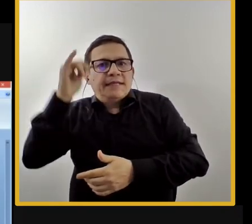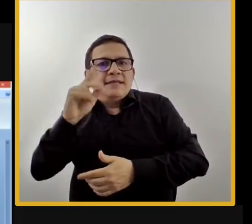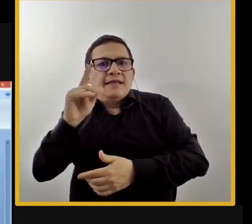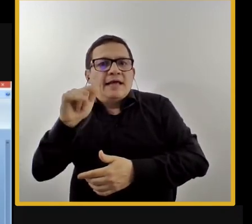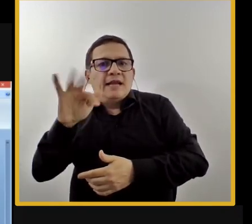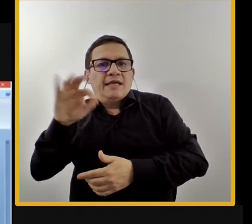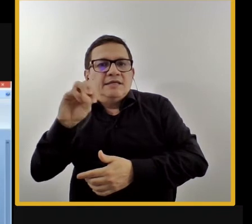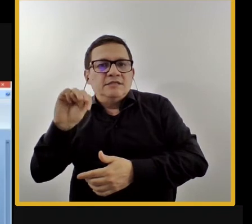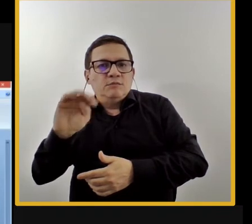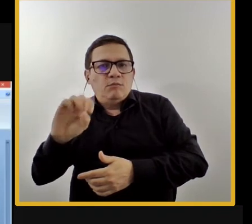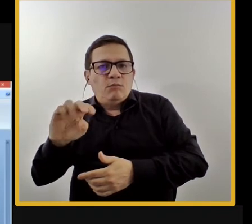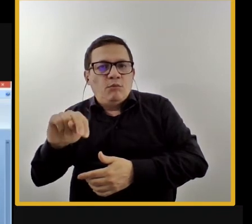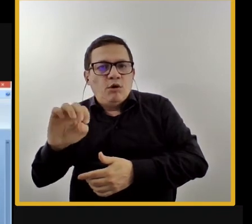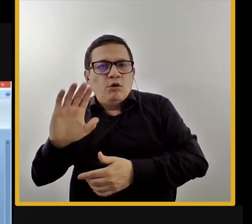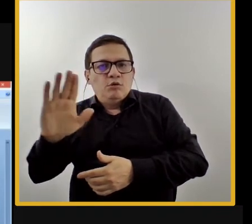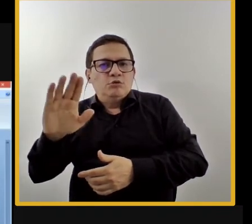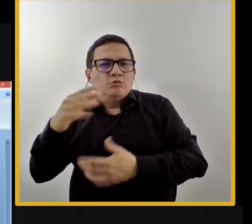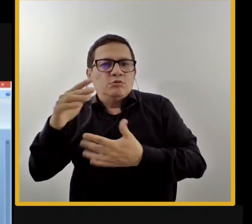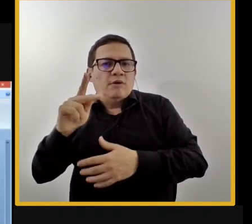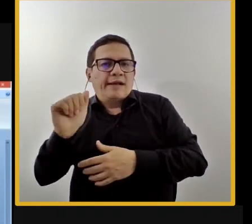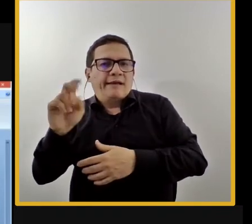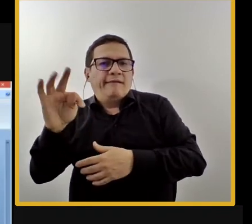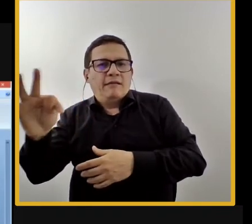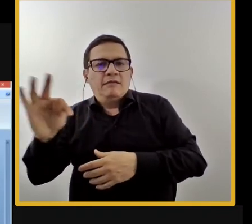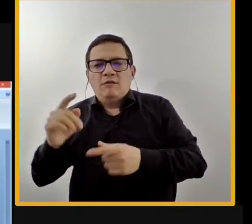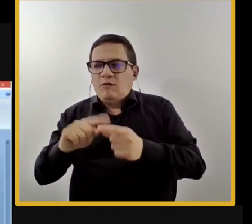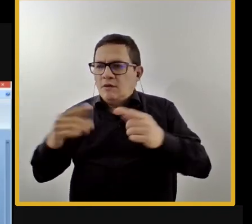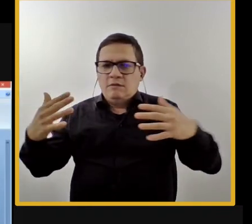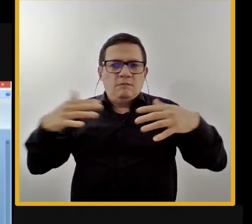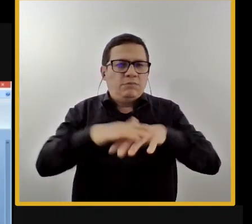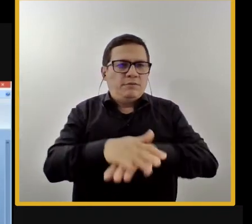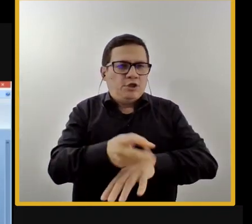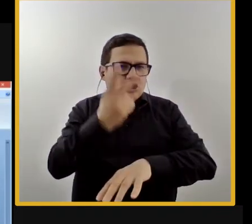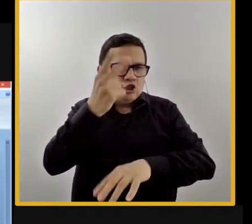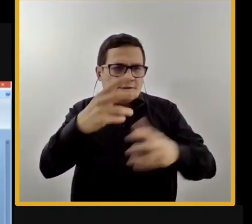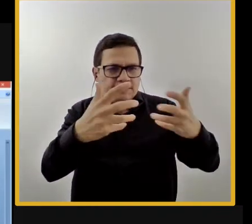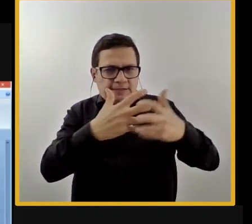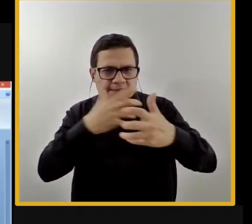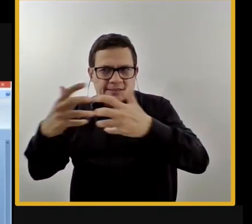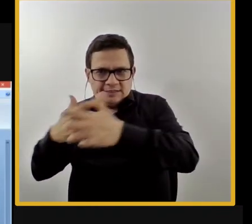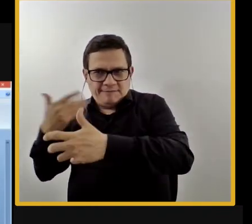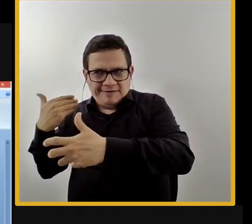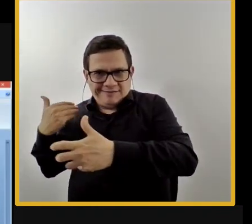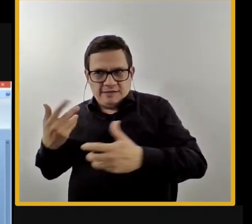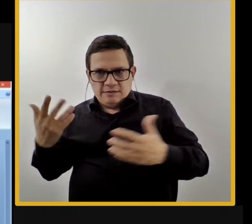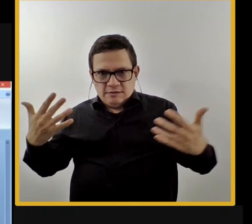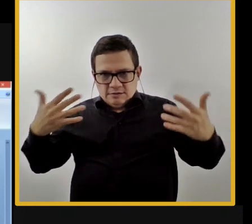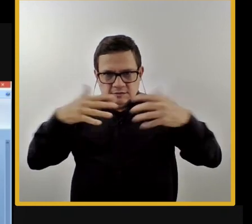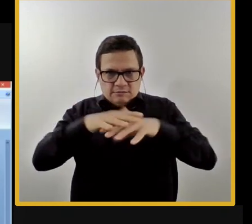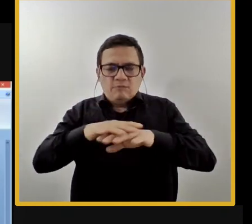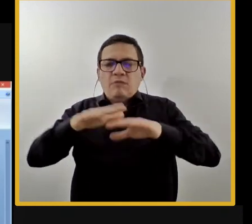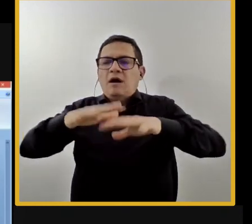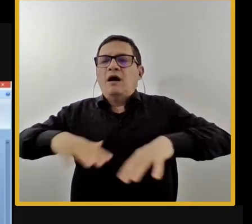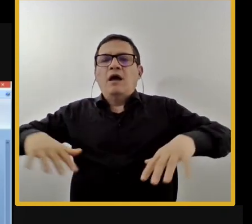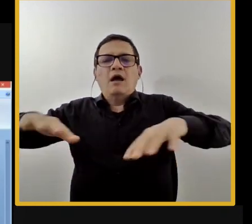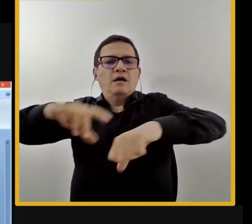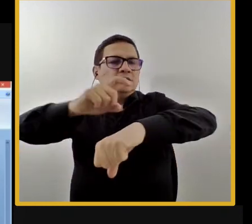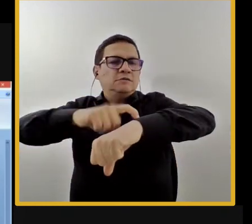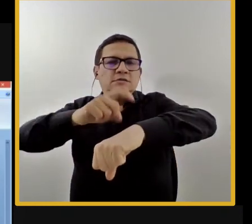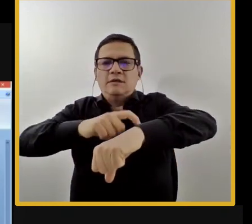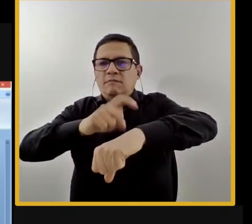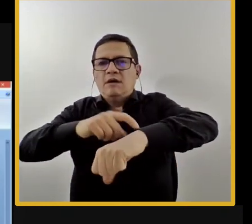que intentó una primera síntesis de ambos sistemas de los que acabamos de ver, en la que el espacio y el tiempo